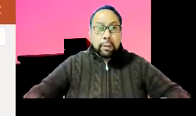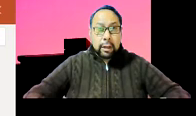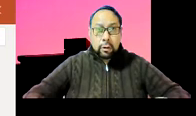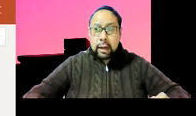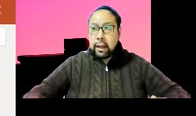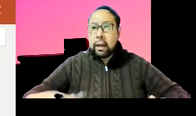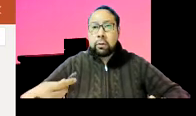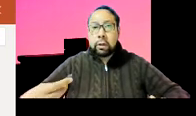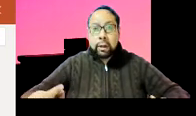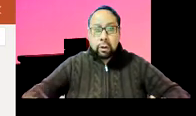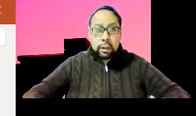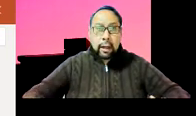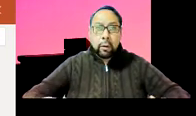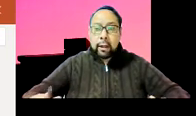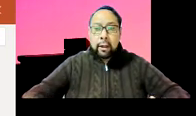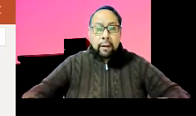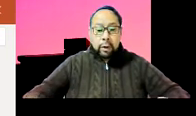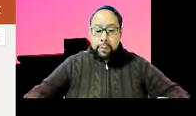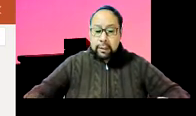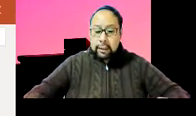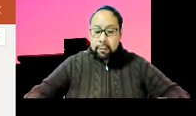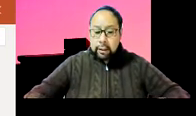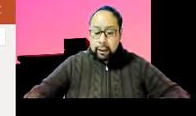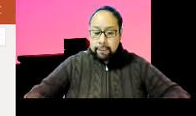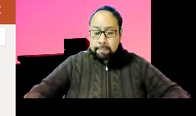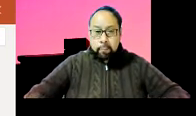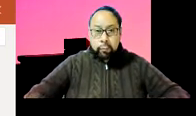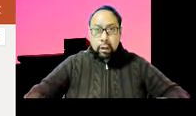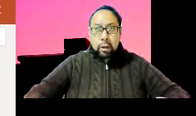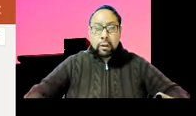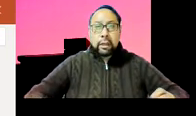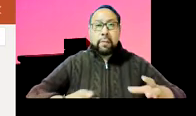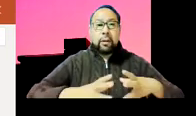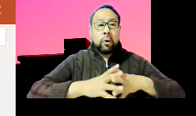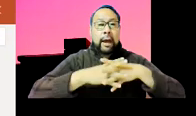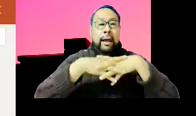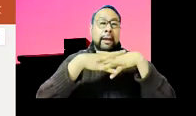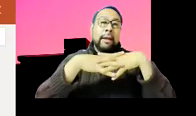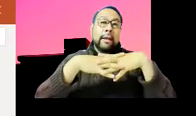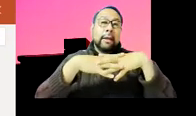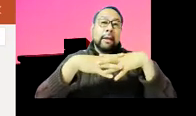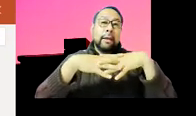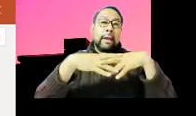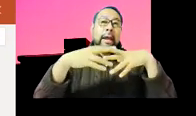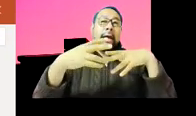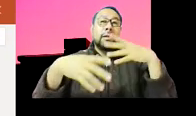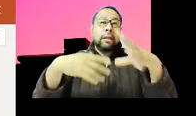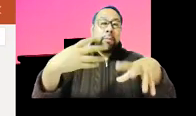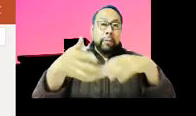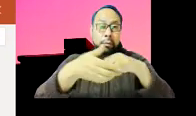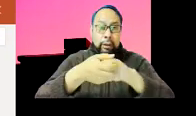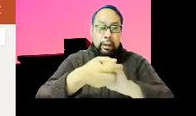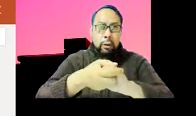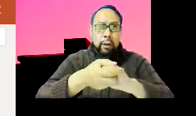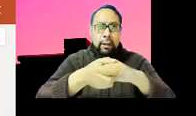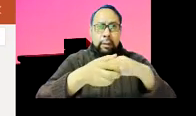la contaminación del aire, la contaminación del agua, pues precisamente nos ha llevado a crear este